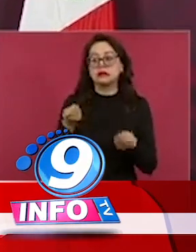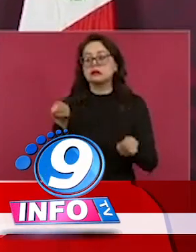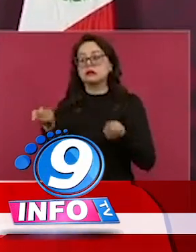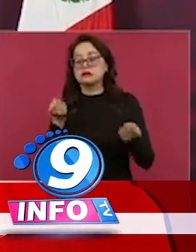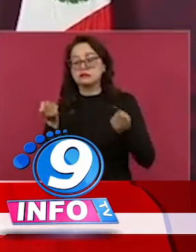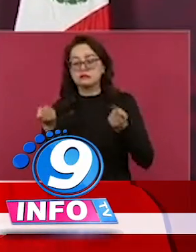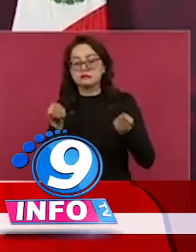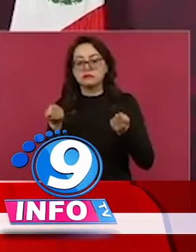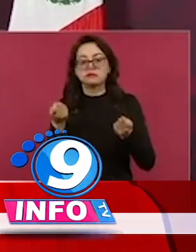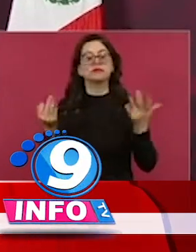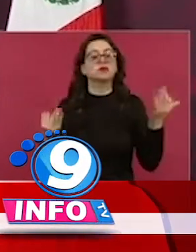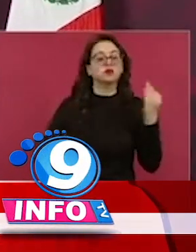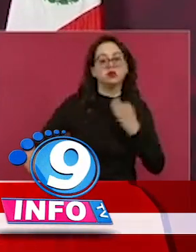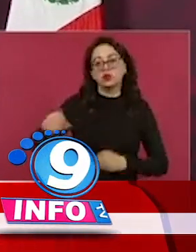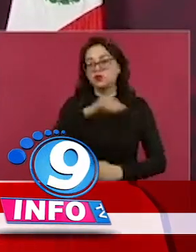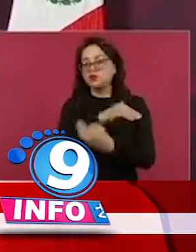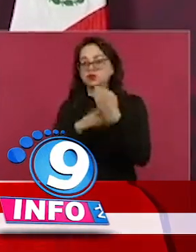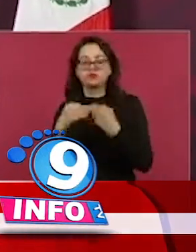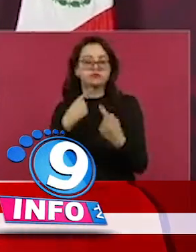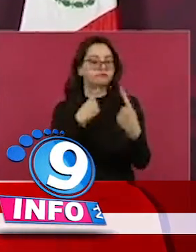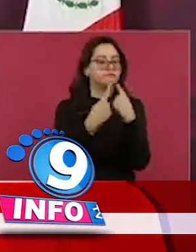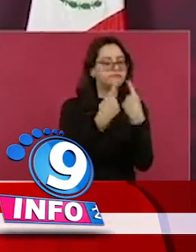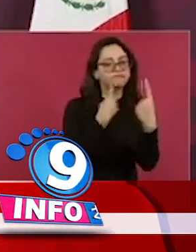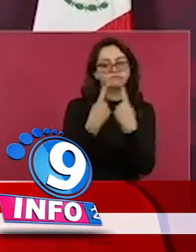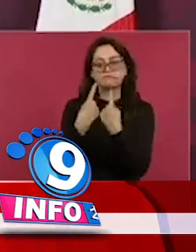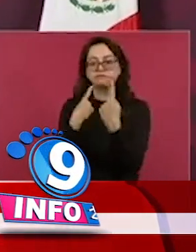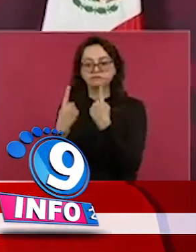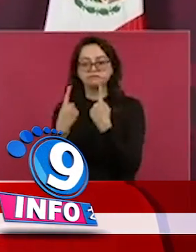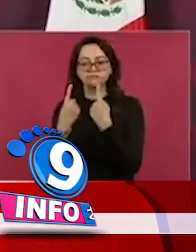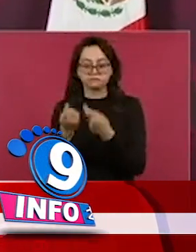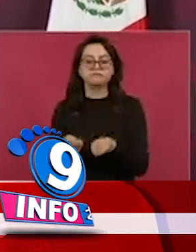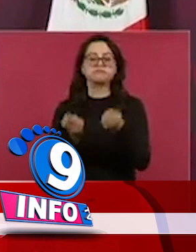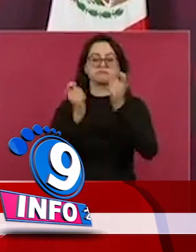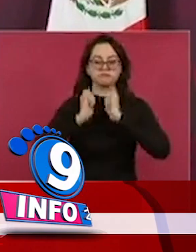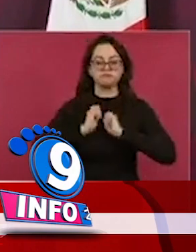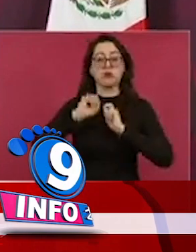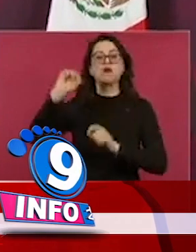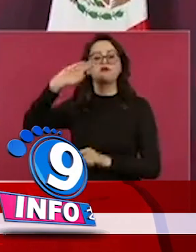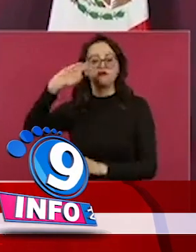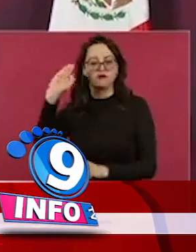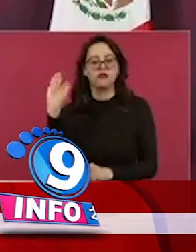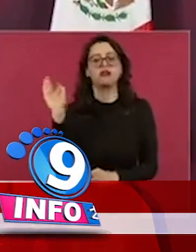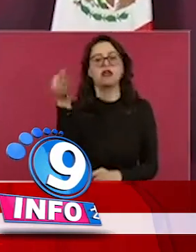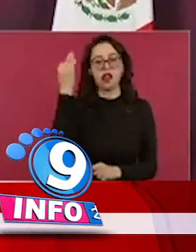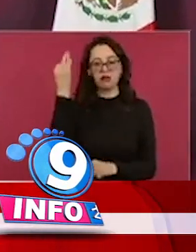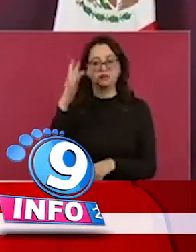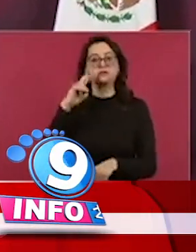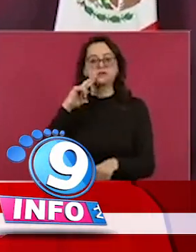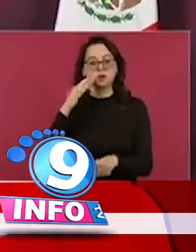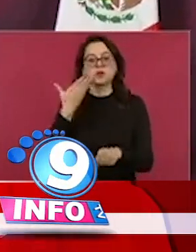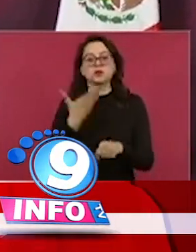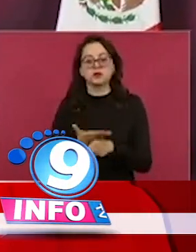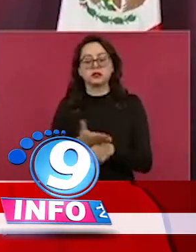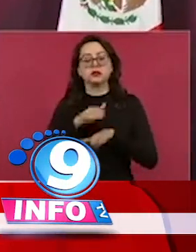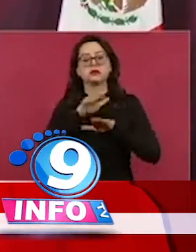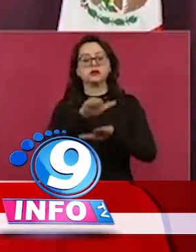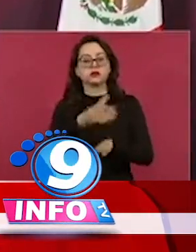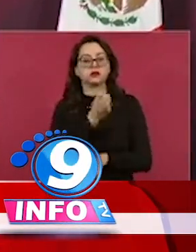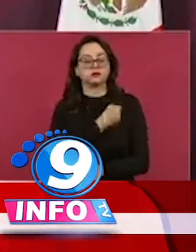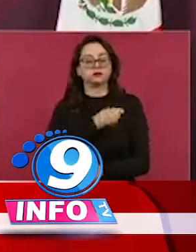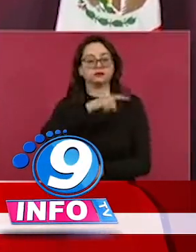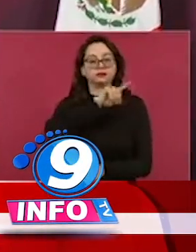todas todos con el propósito de mejorar todo el sistema de salud